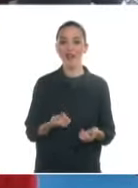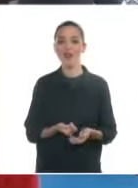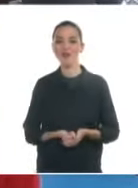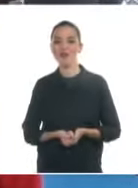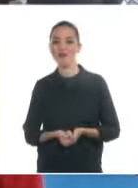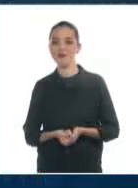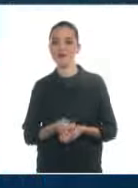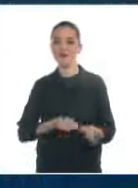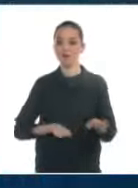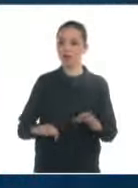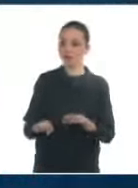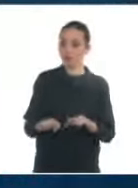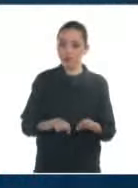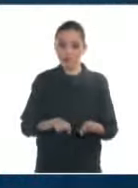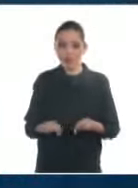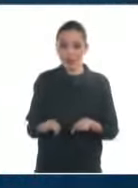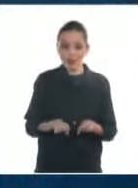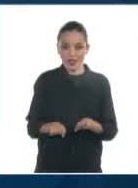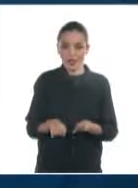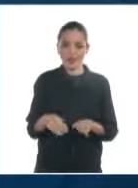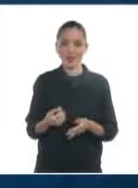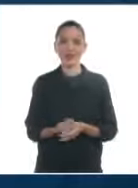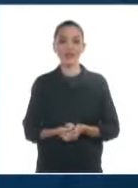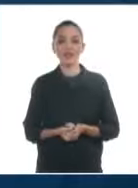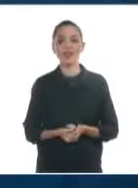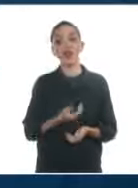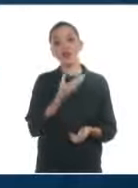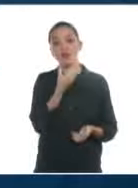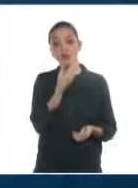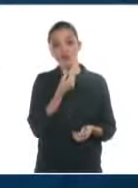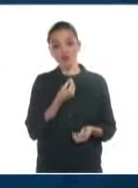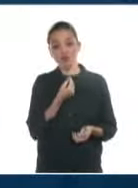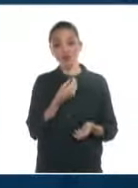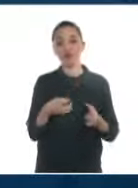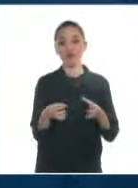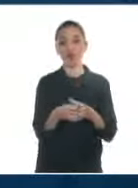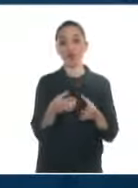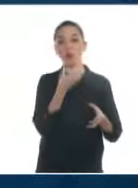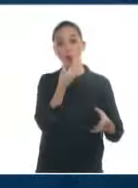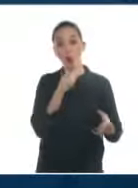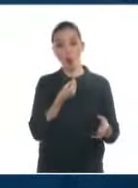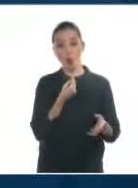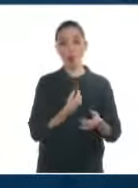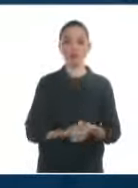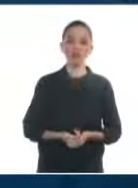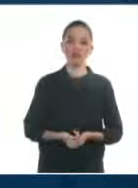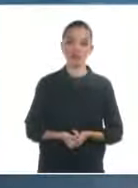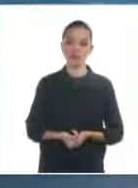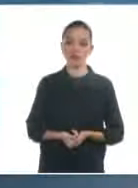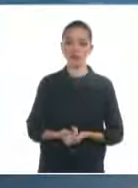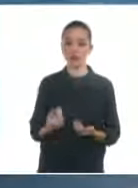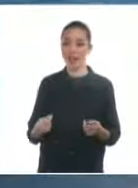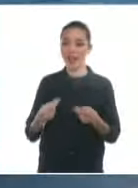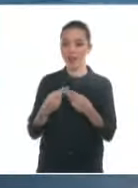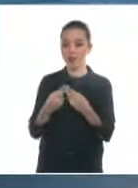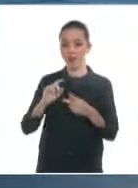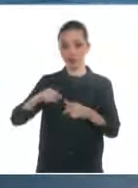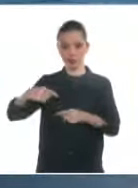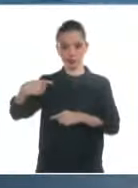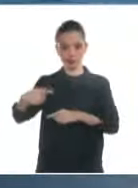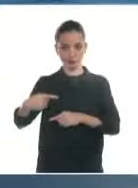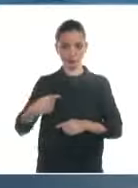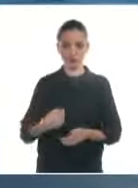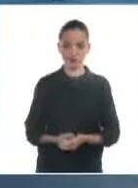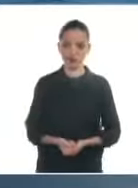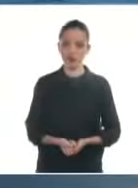estamos preparándose fundamentalmente esta selección que es joven, con vista al próximo ciclo, donde tenemos la intención de clasificar